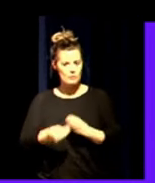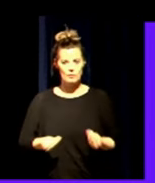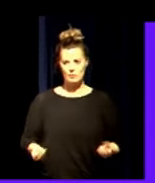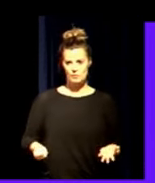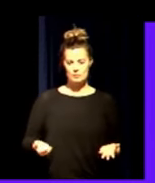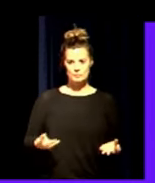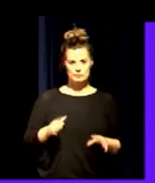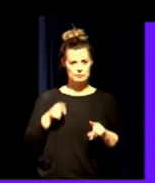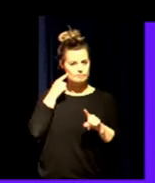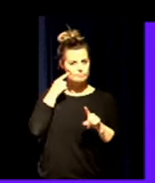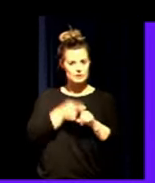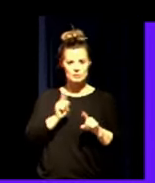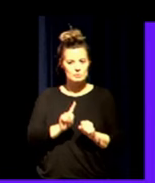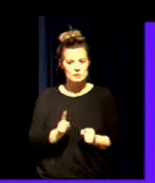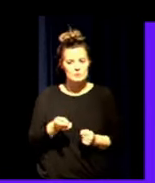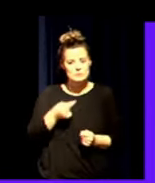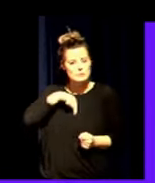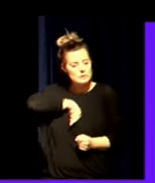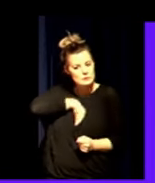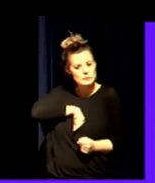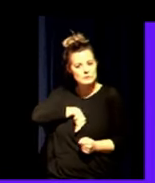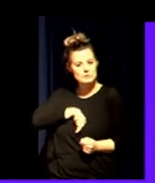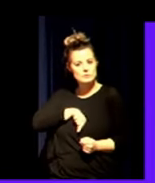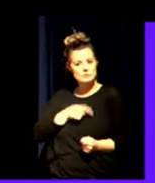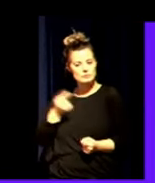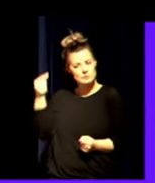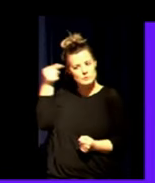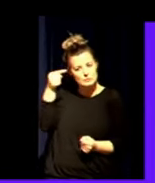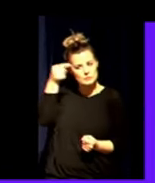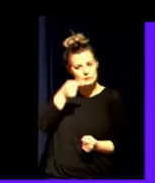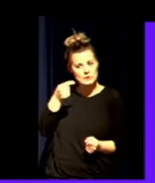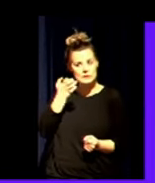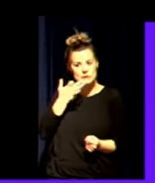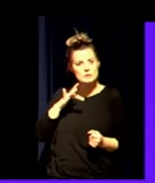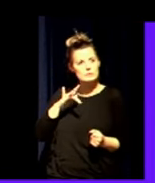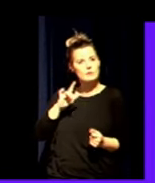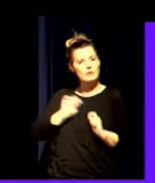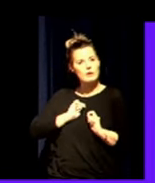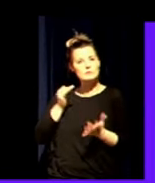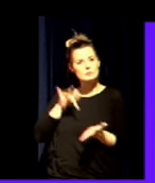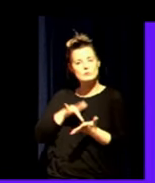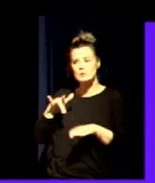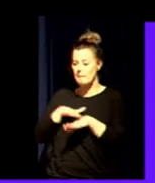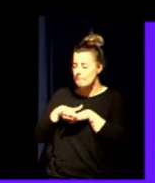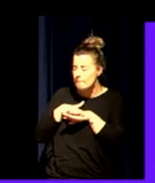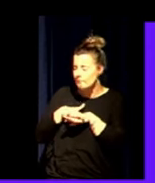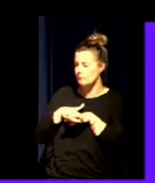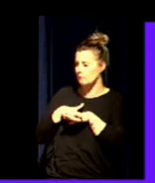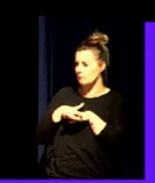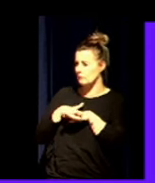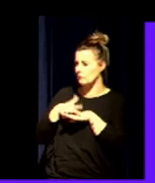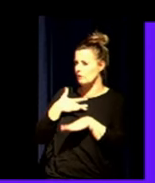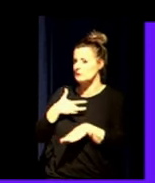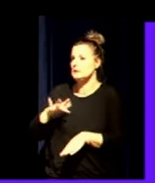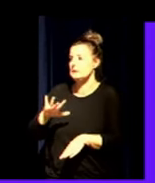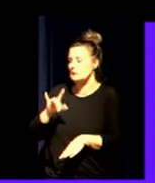resentimiento y que permita perdonar después cuando uno se siente dolido, se siente dañado por algo que